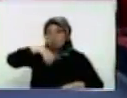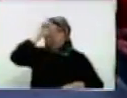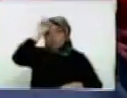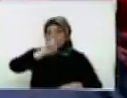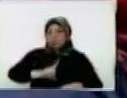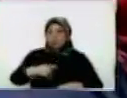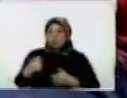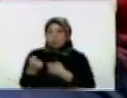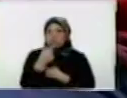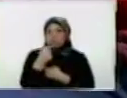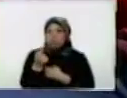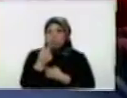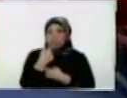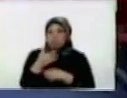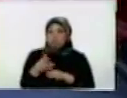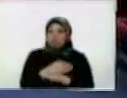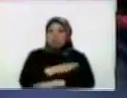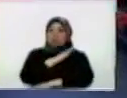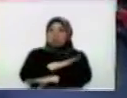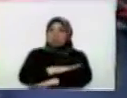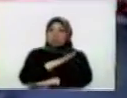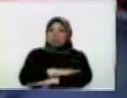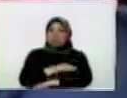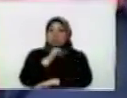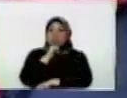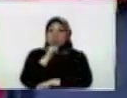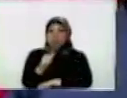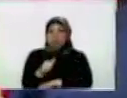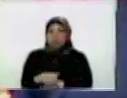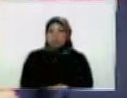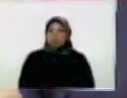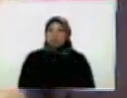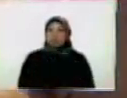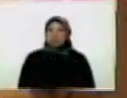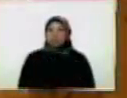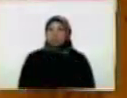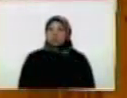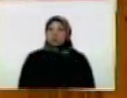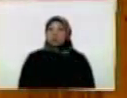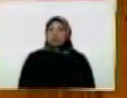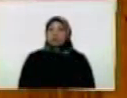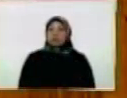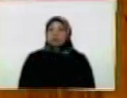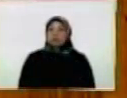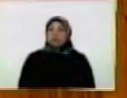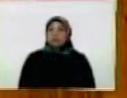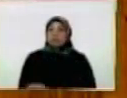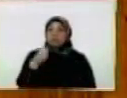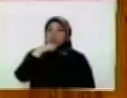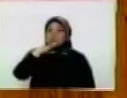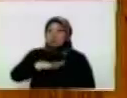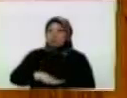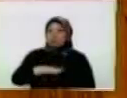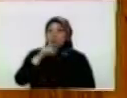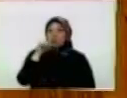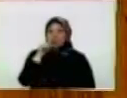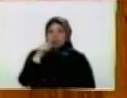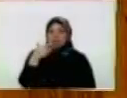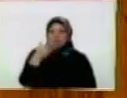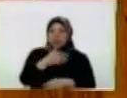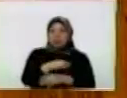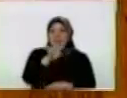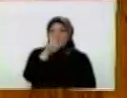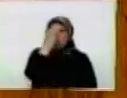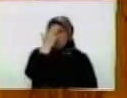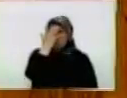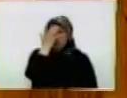anímicamente, físicamente y moralmente de ese hecho que fue el desencadenante histórico que llevó al 4 de